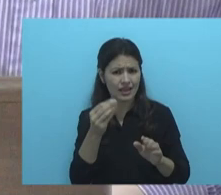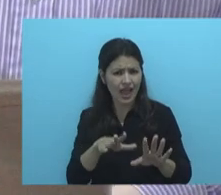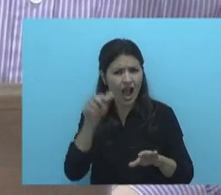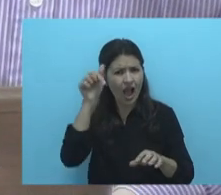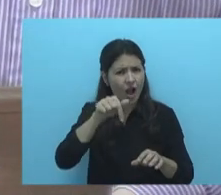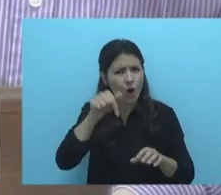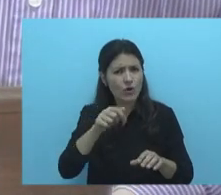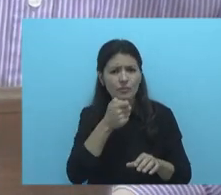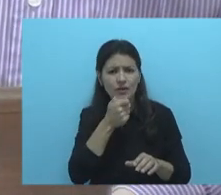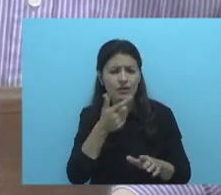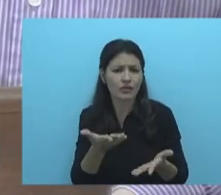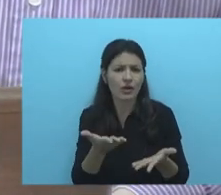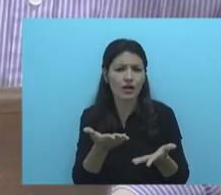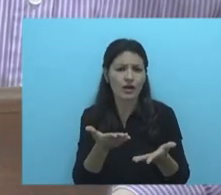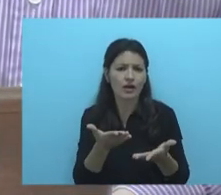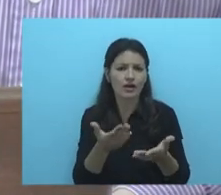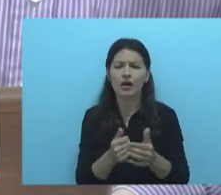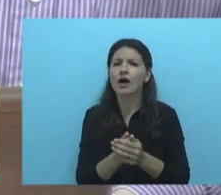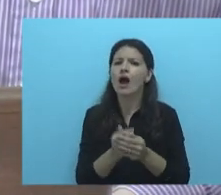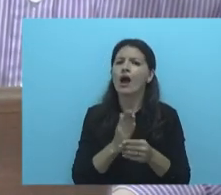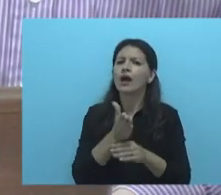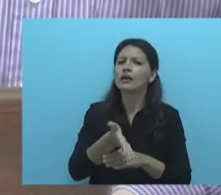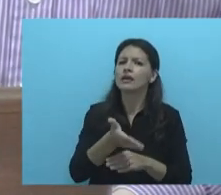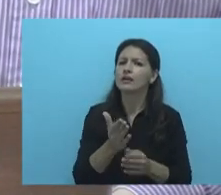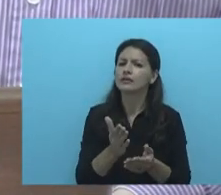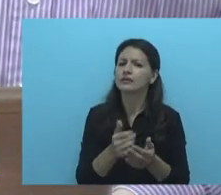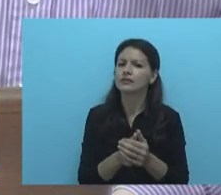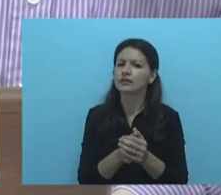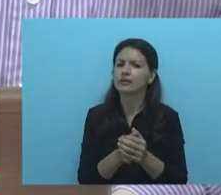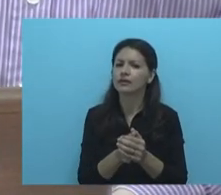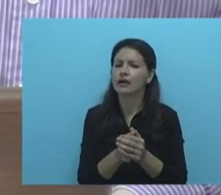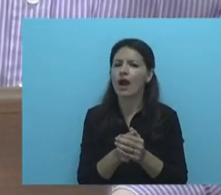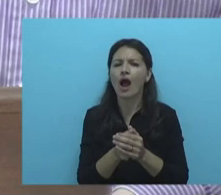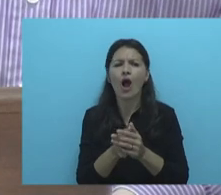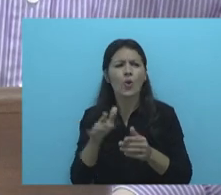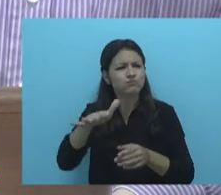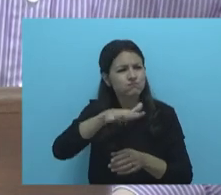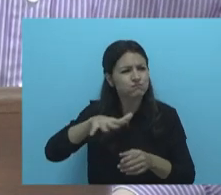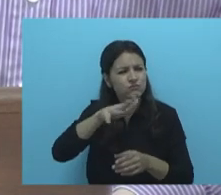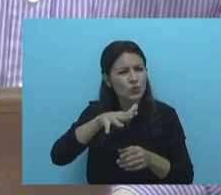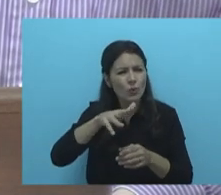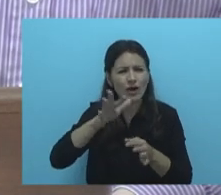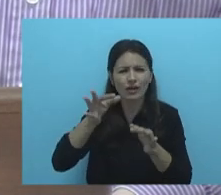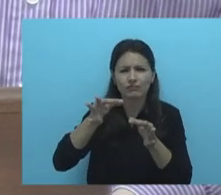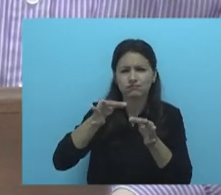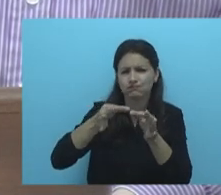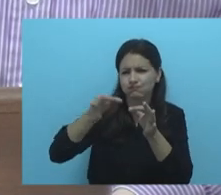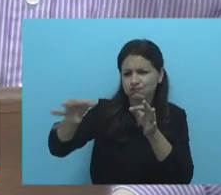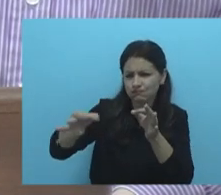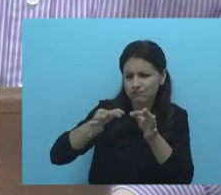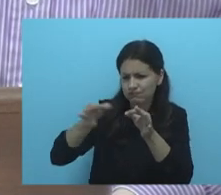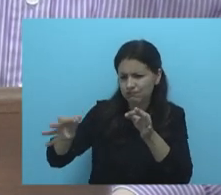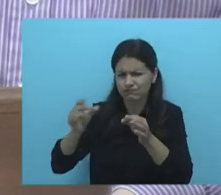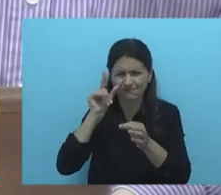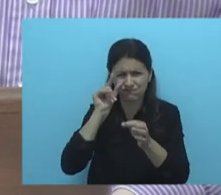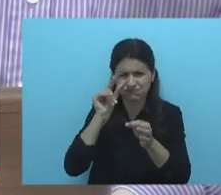momento no hay accesibilidad en las localidades. La descentralización, la